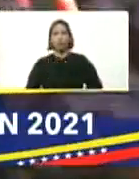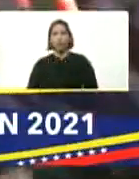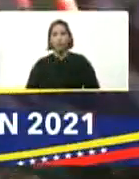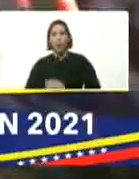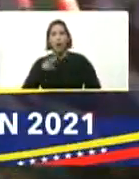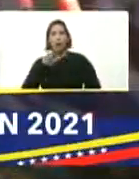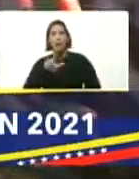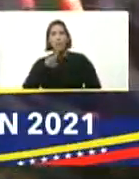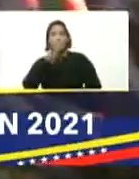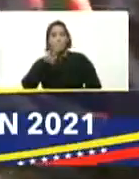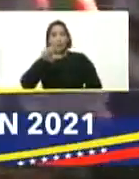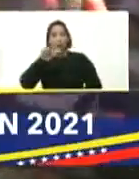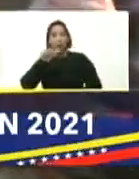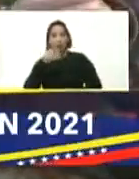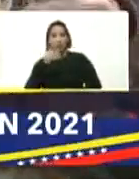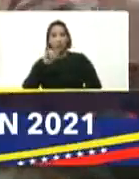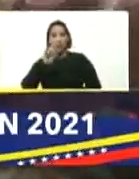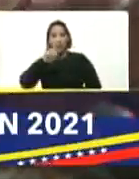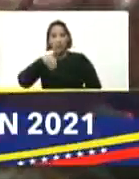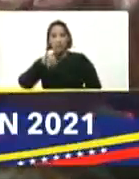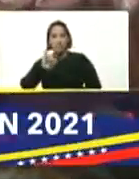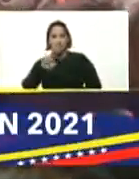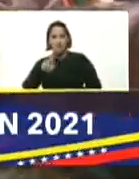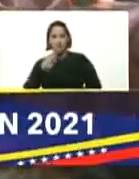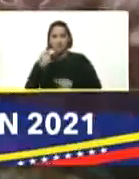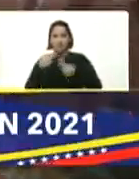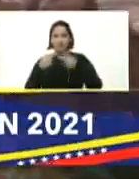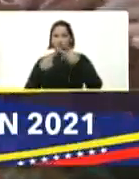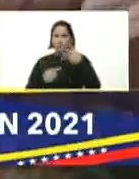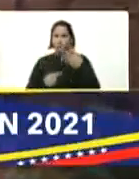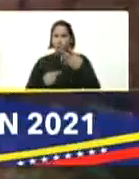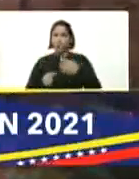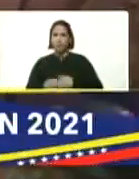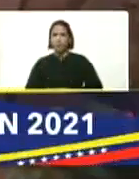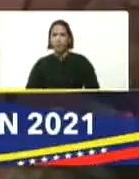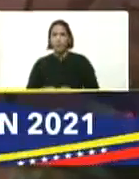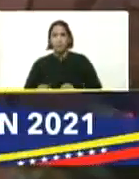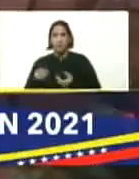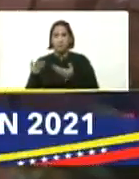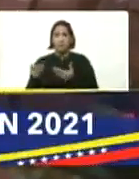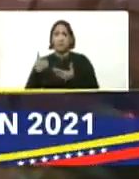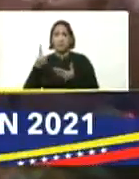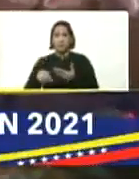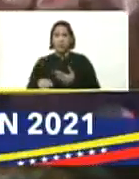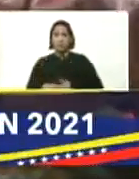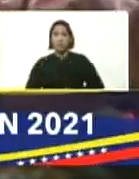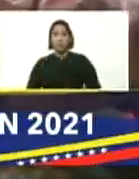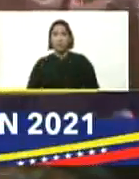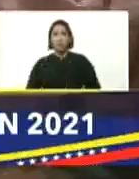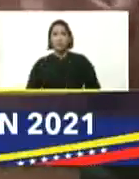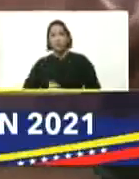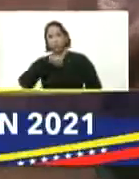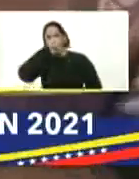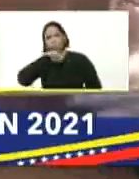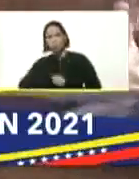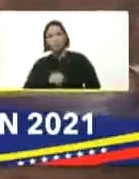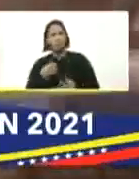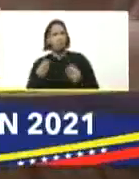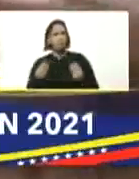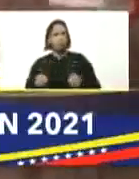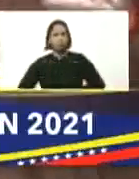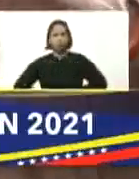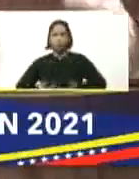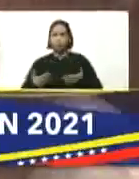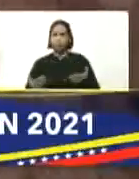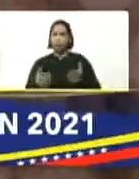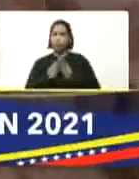Acosta. Entonces, tengo varias cosas que presentar, una de ellas es esa, y entonces me encanta pues ofrecérsela a todo